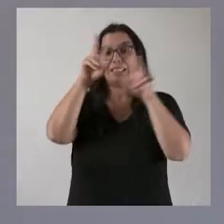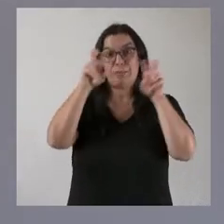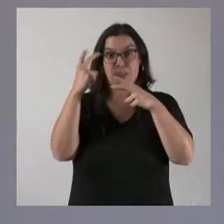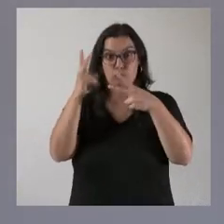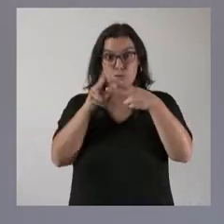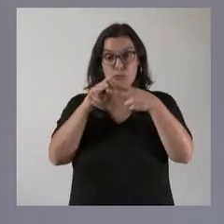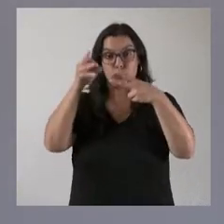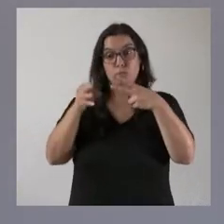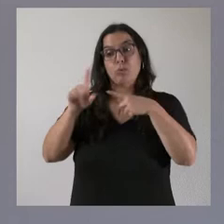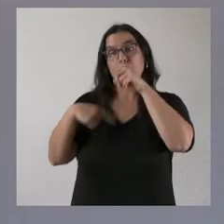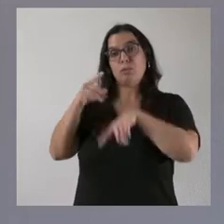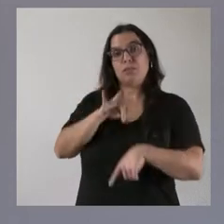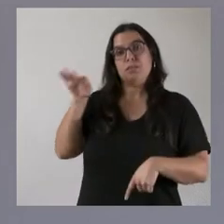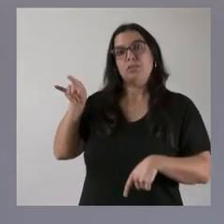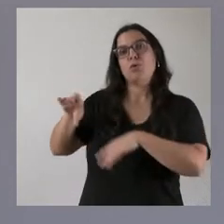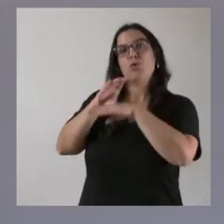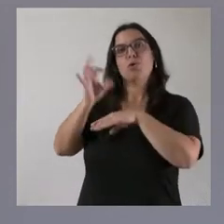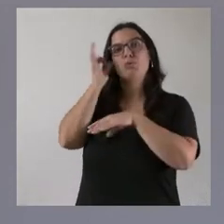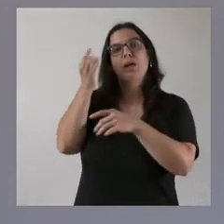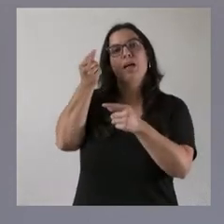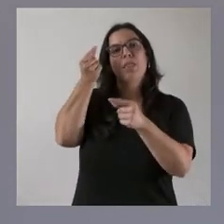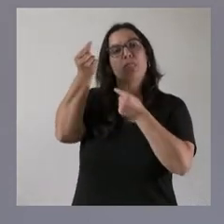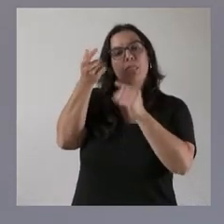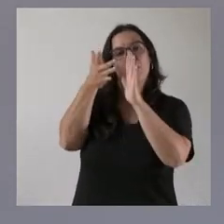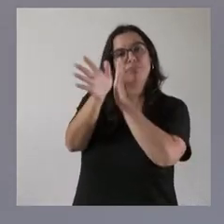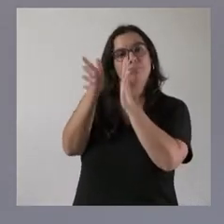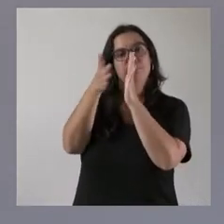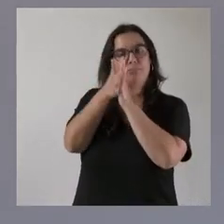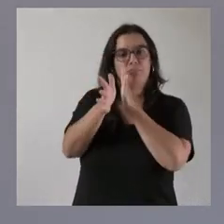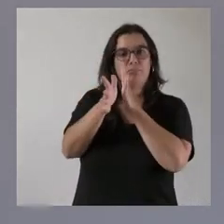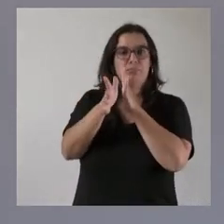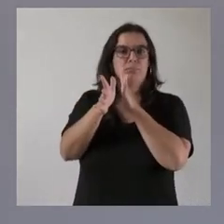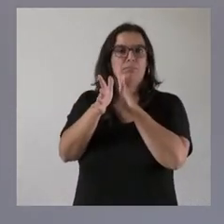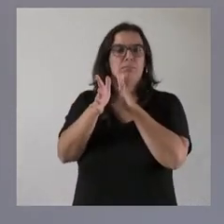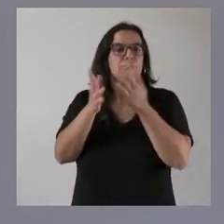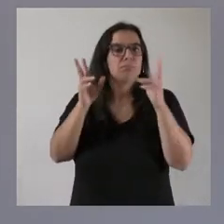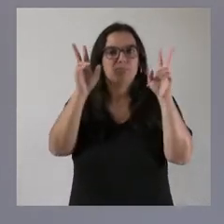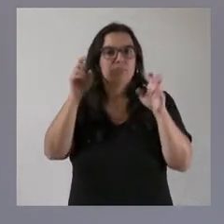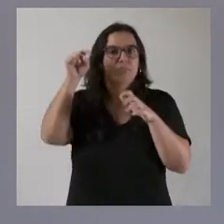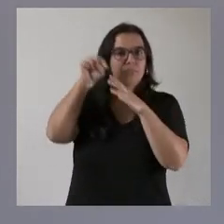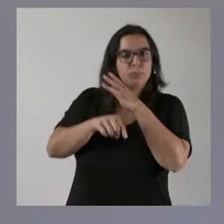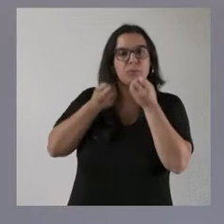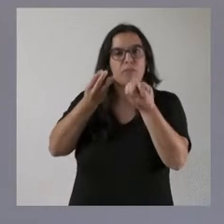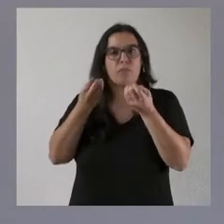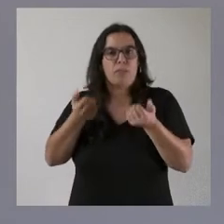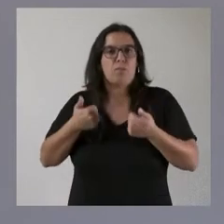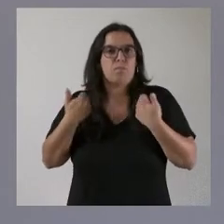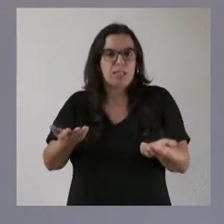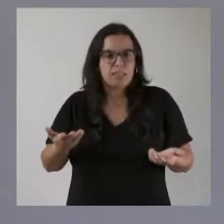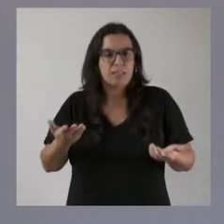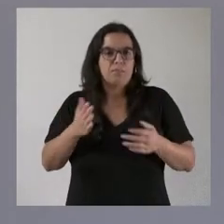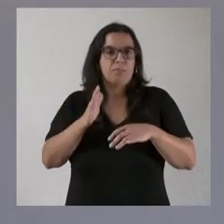consejera detallará a lo largo de la sesión pues más información para que pueda estar